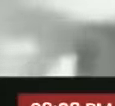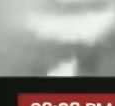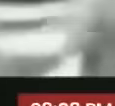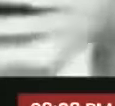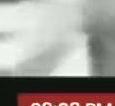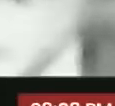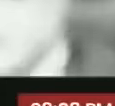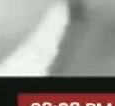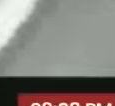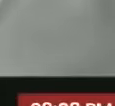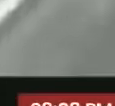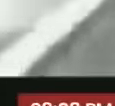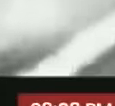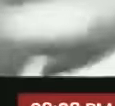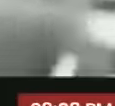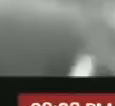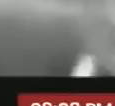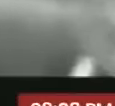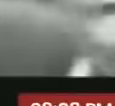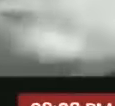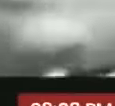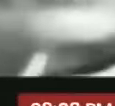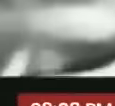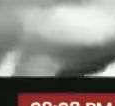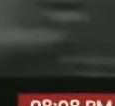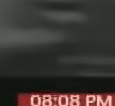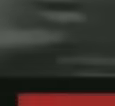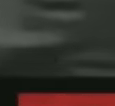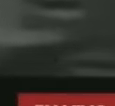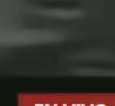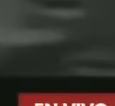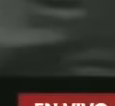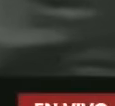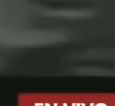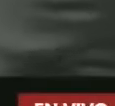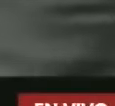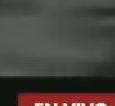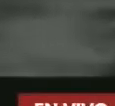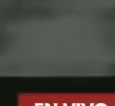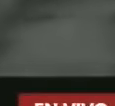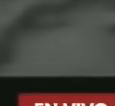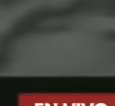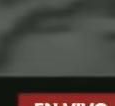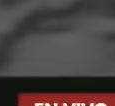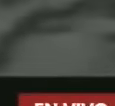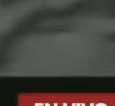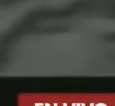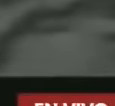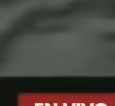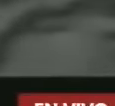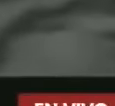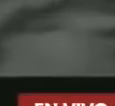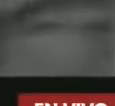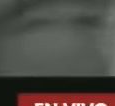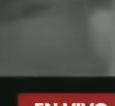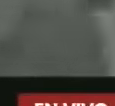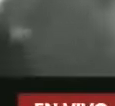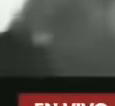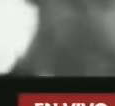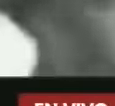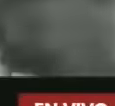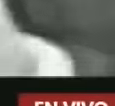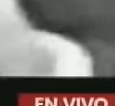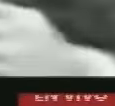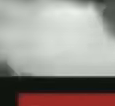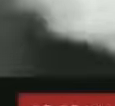apoyaran y entonces aislaran a Venezuela y no vinieran a Venezuela. Eso es grave.